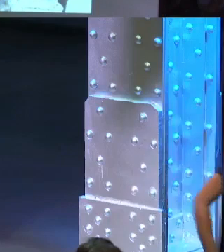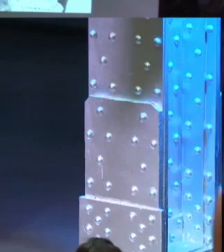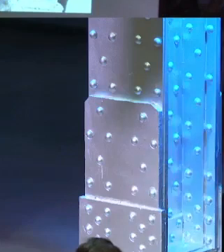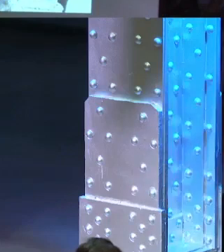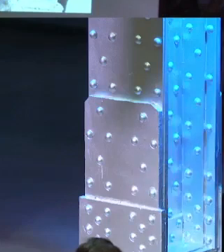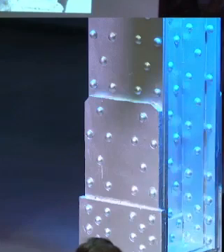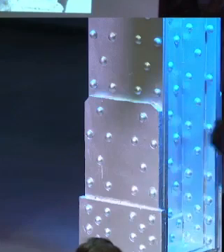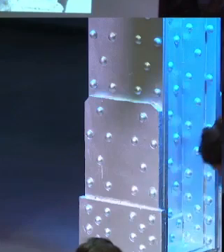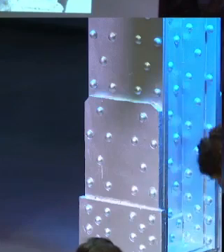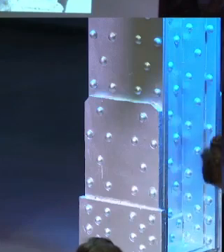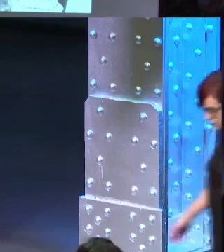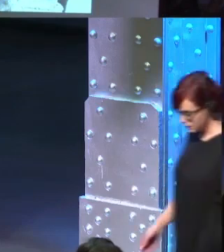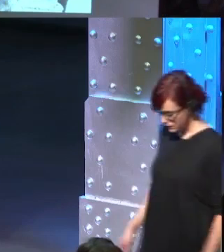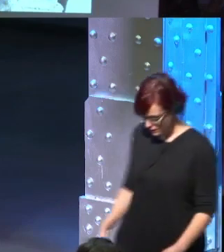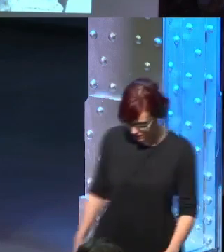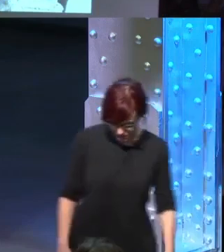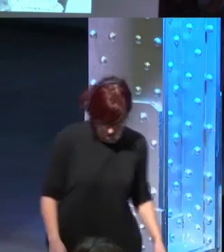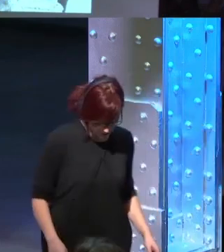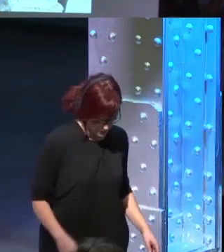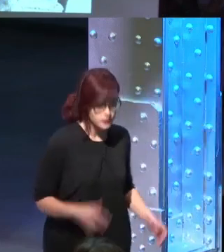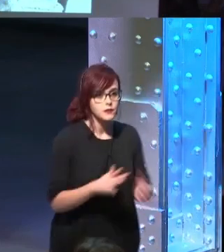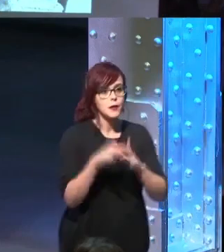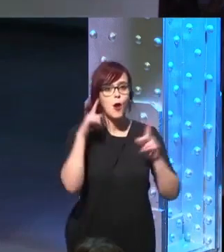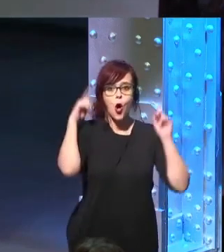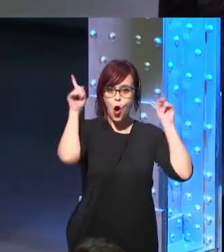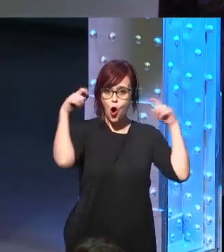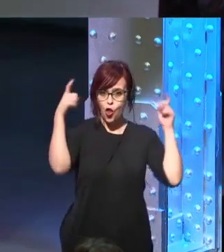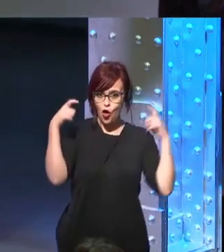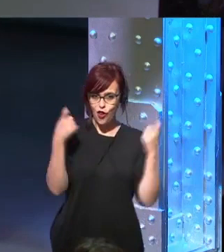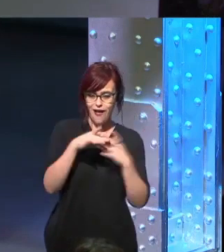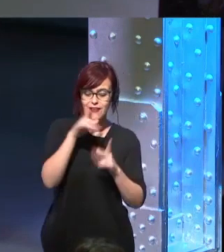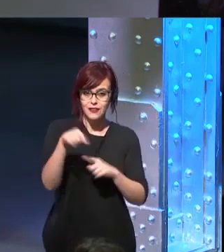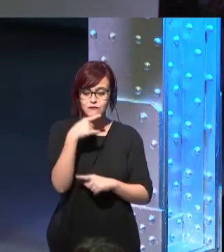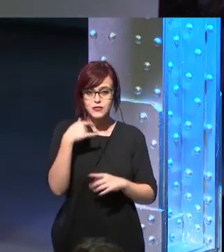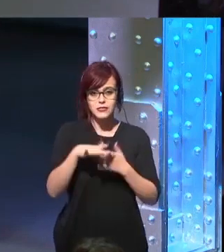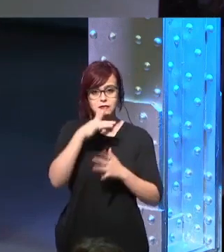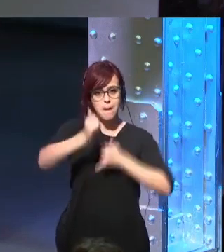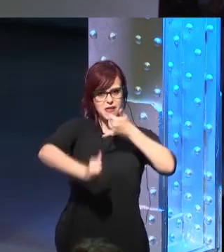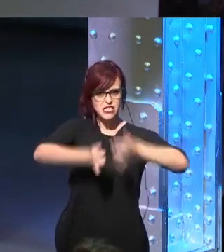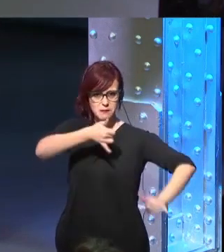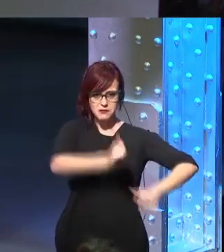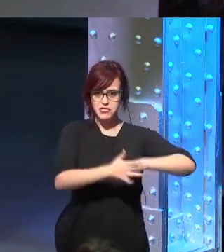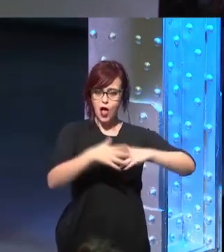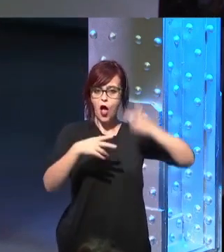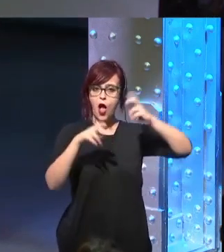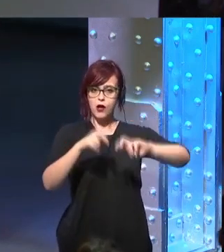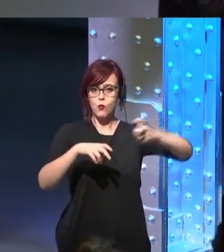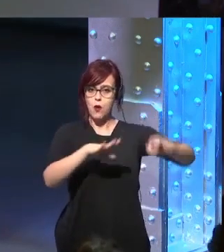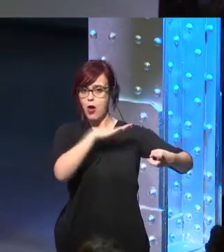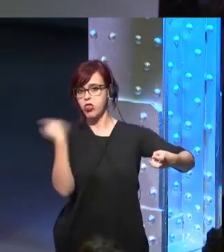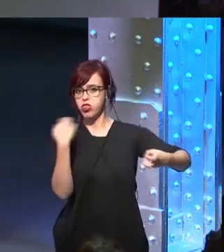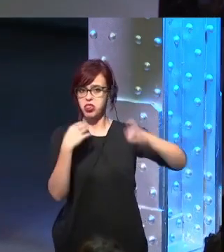y mientras pisa su cuerpo desmembrado. Y luego tenemos